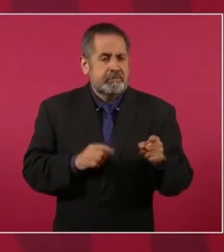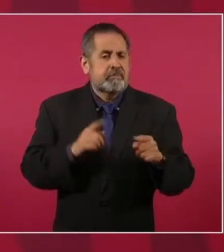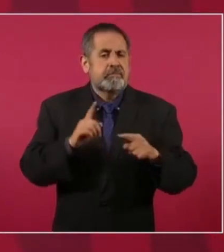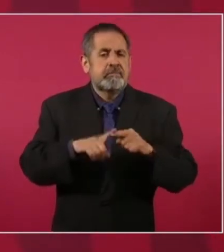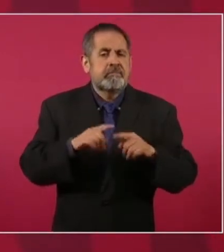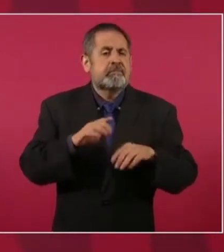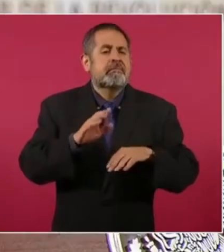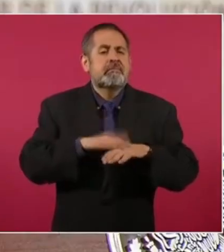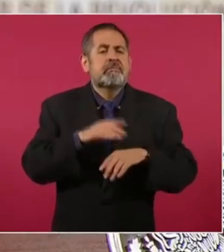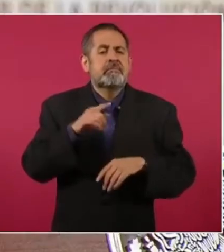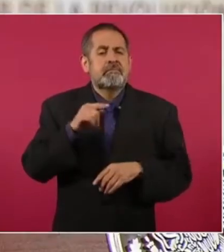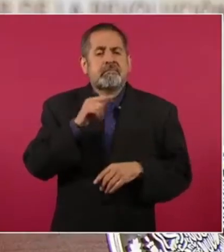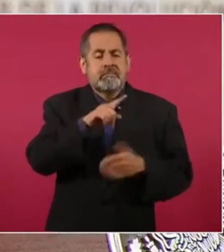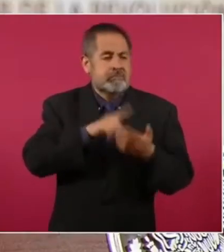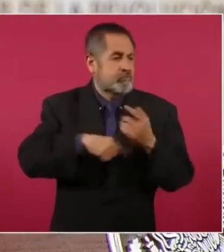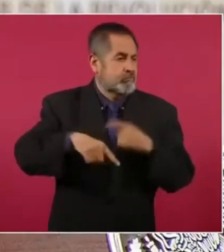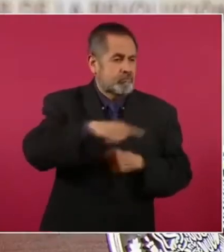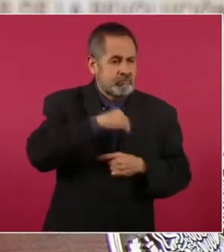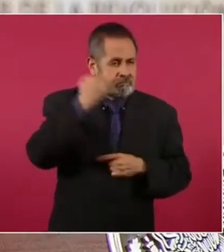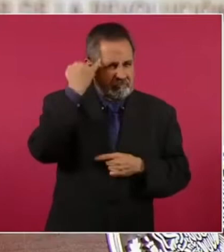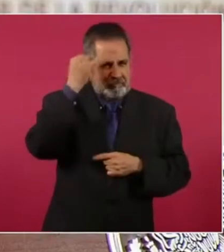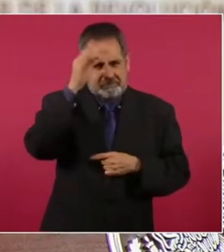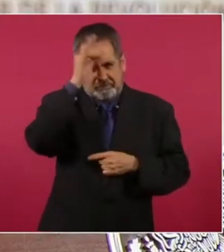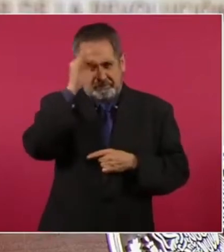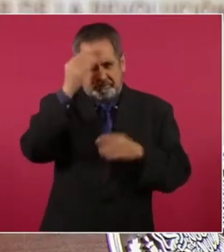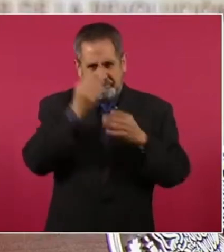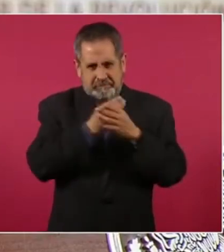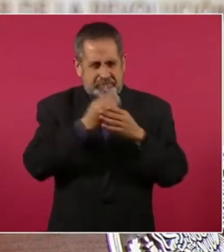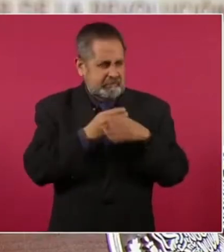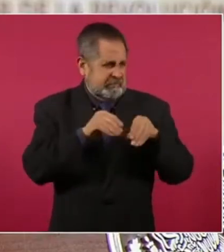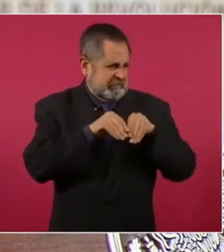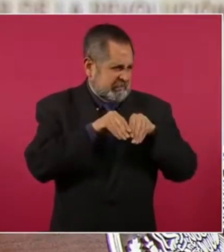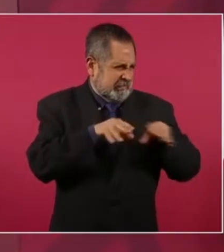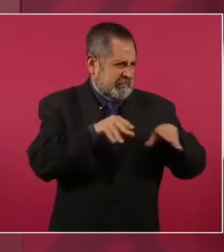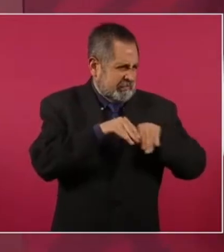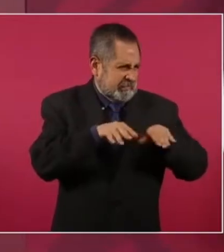invasión de ese pensamiento